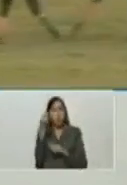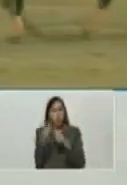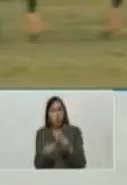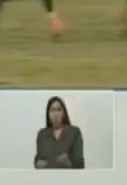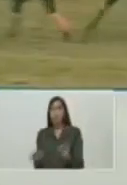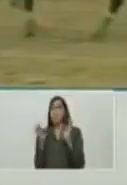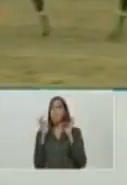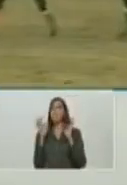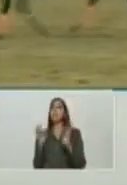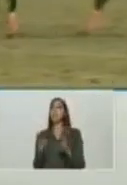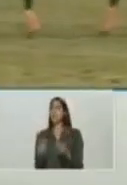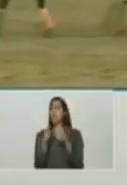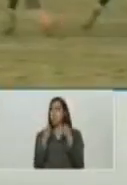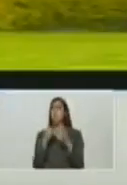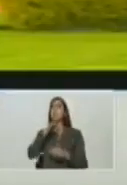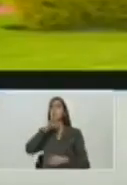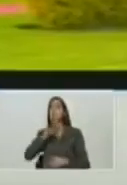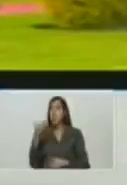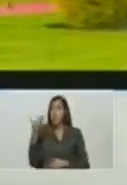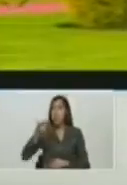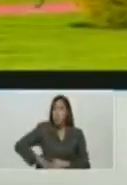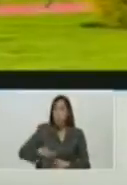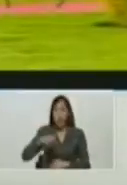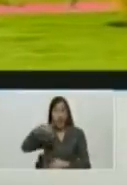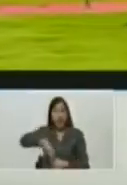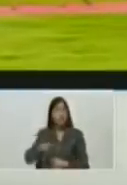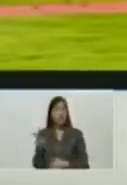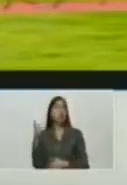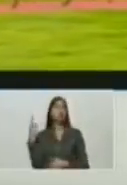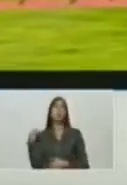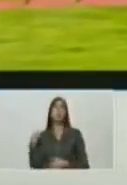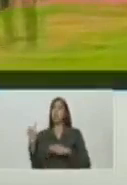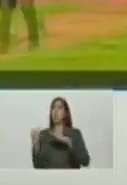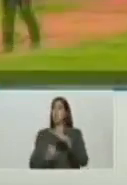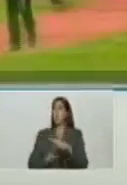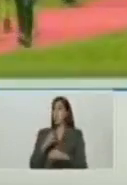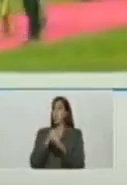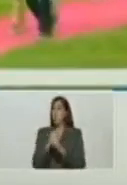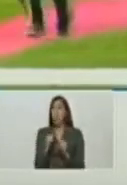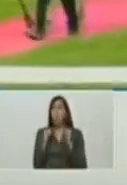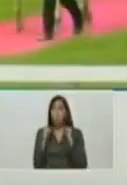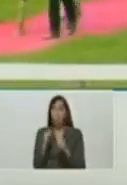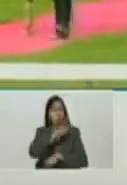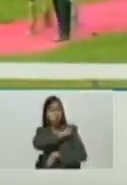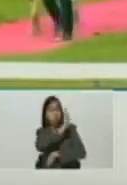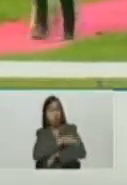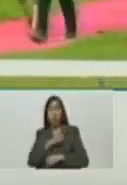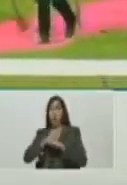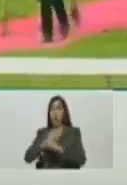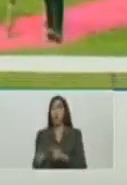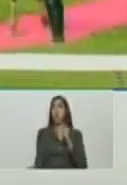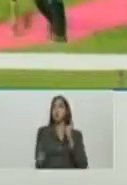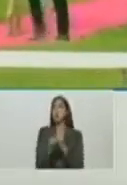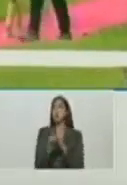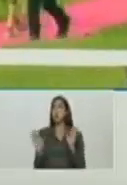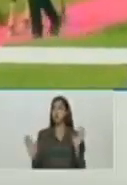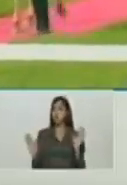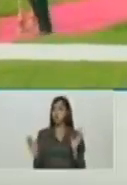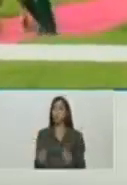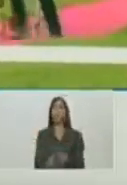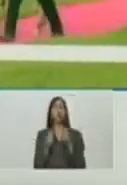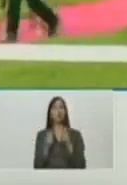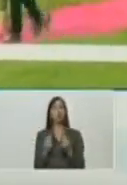humanidad por miles de años. Y Venezuela tiene un Instituto Nacional de Hipódromo fuerte, poderoso. Bueno, bien poderoso,